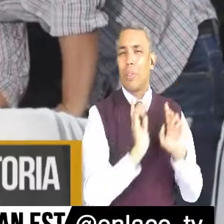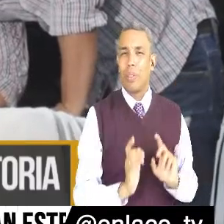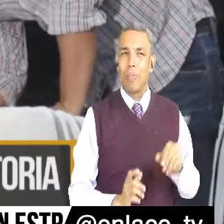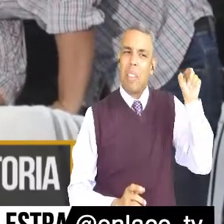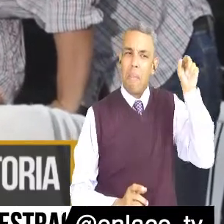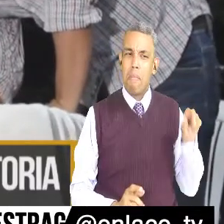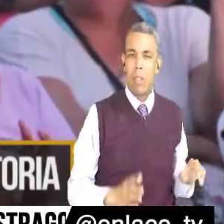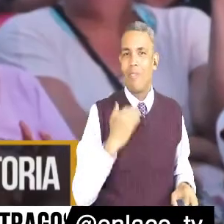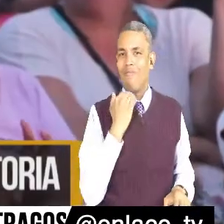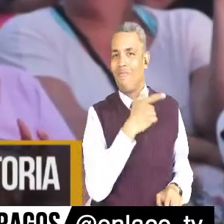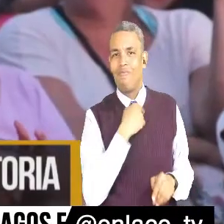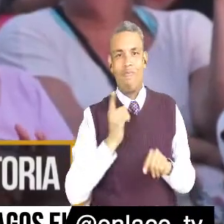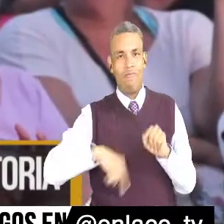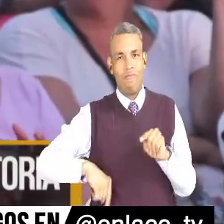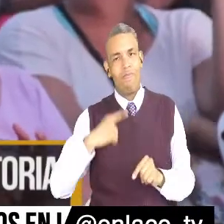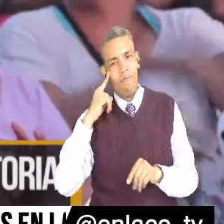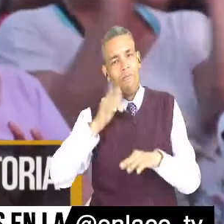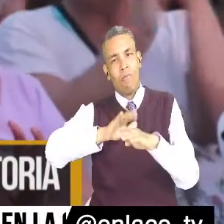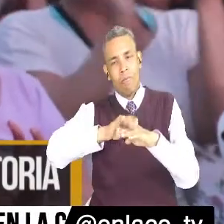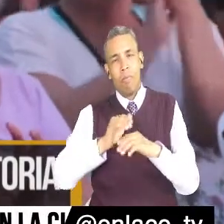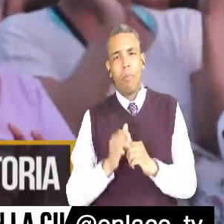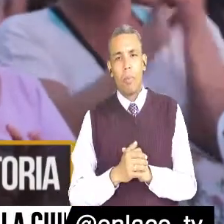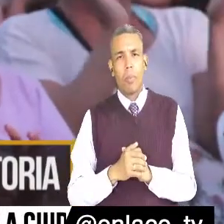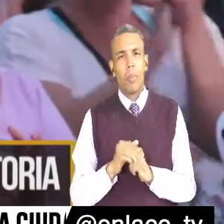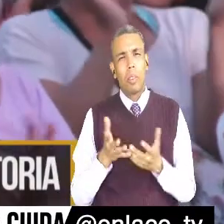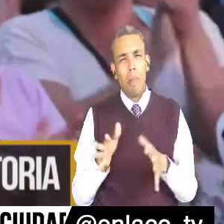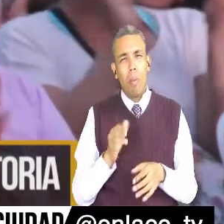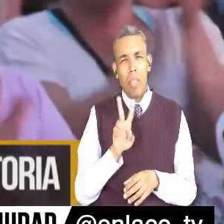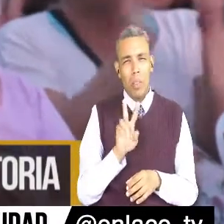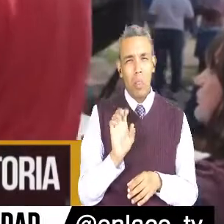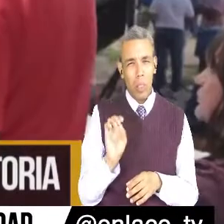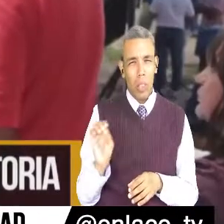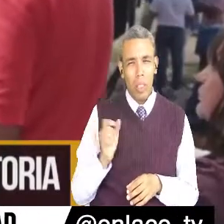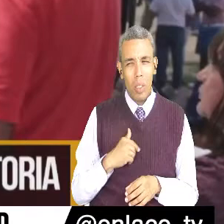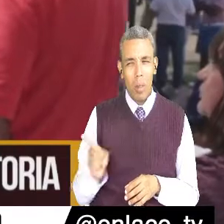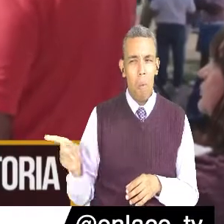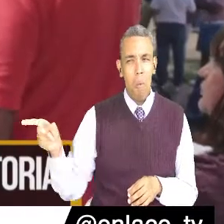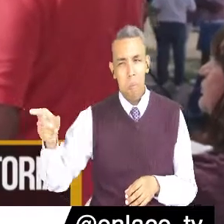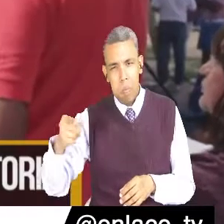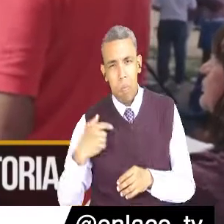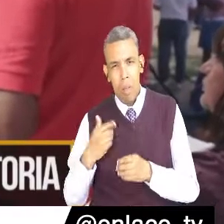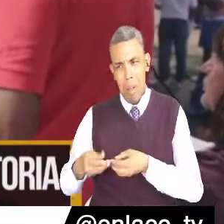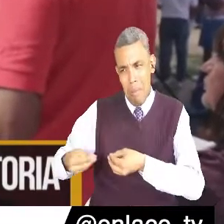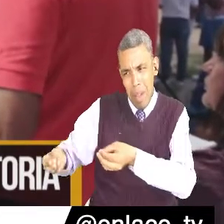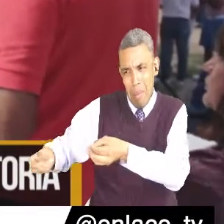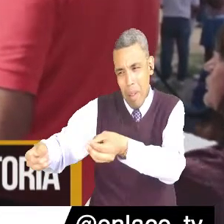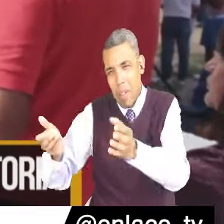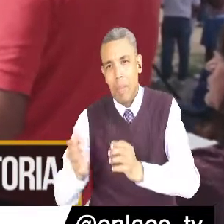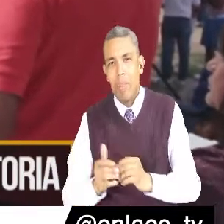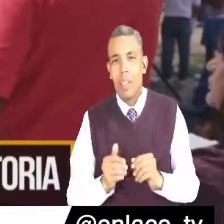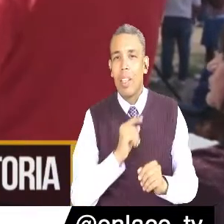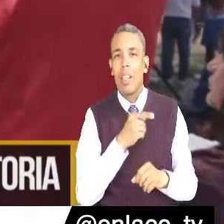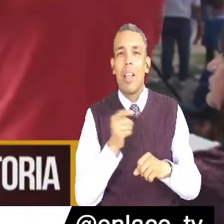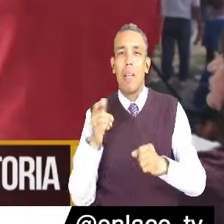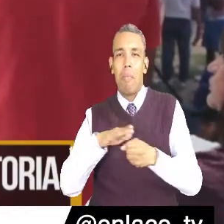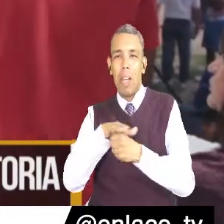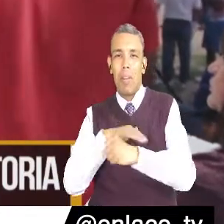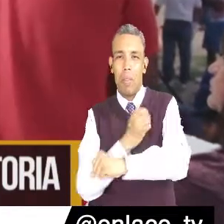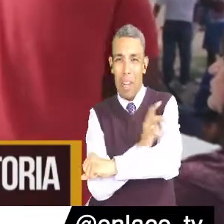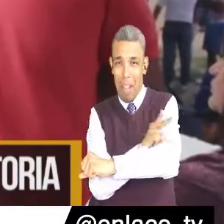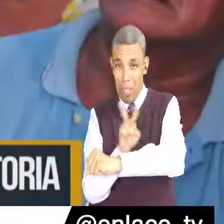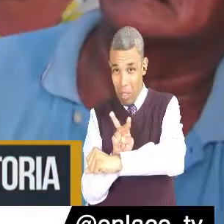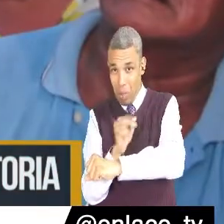legalizados urbanísticamente en el barrio Las Playas y 403 en La Victoria, resaltando que la comunidad beneficiada podrá proceder